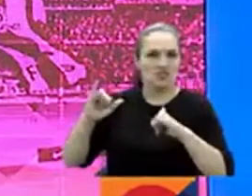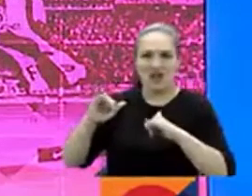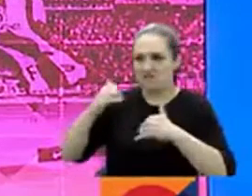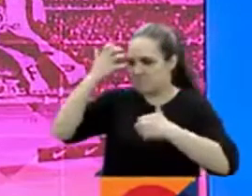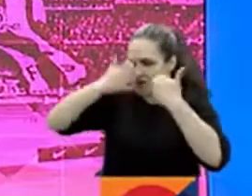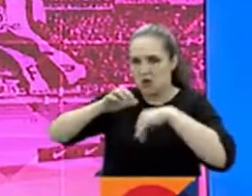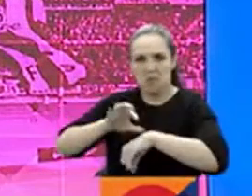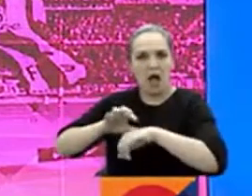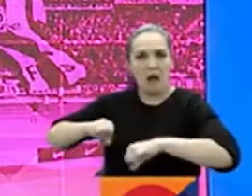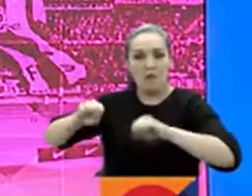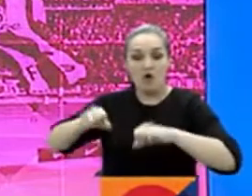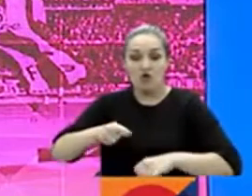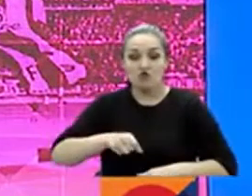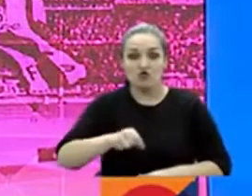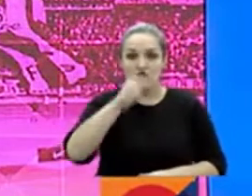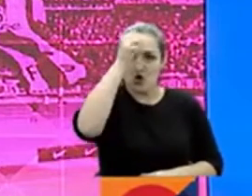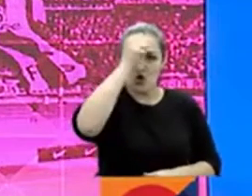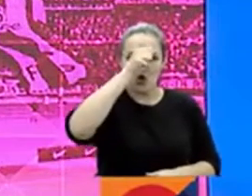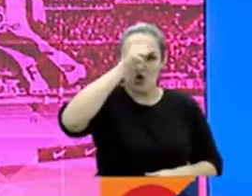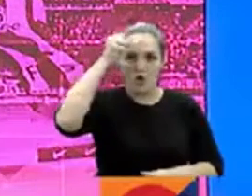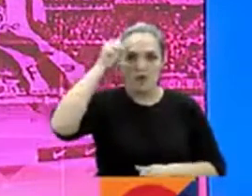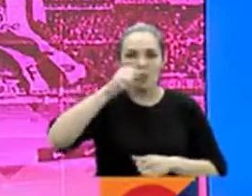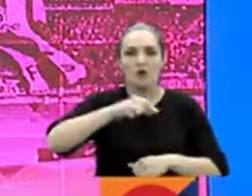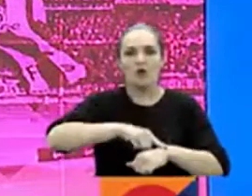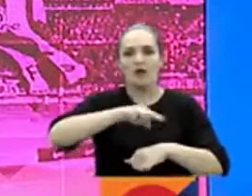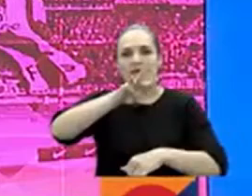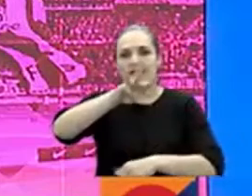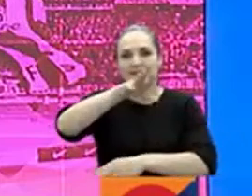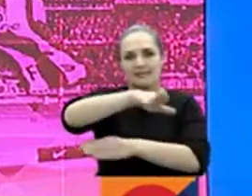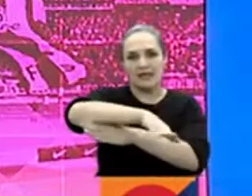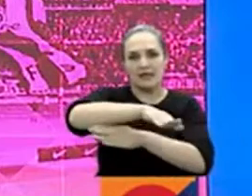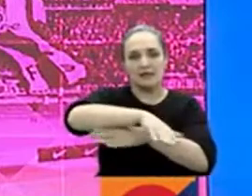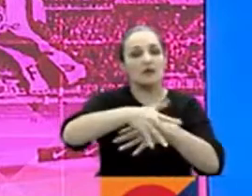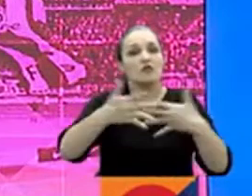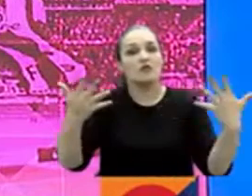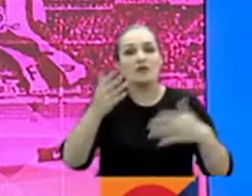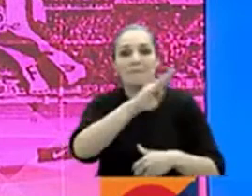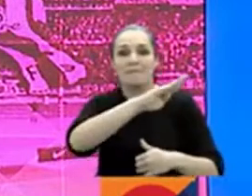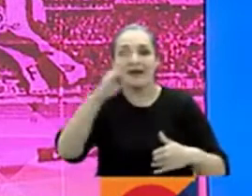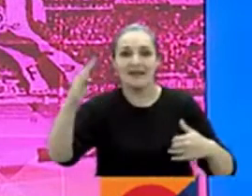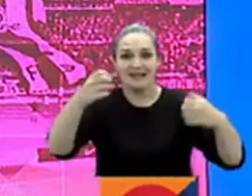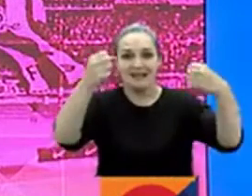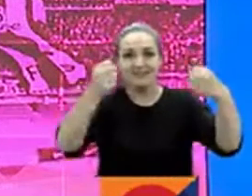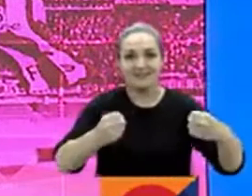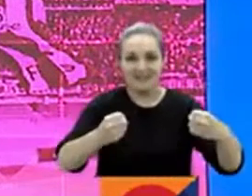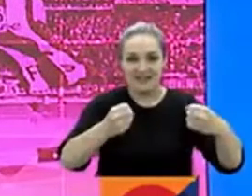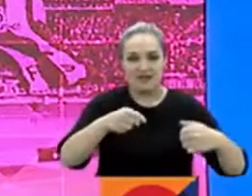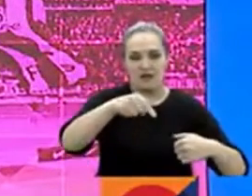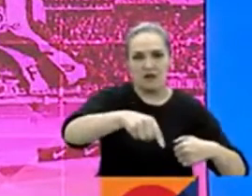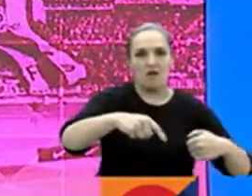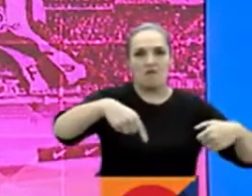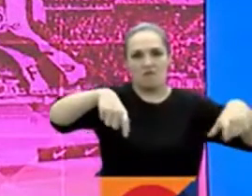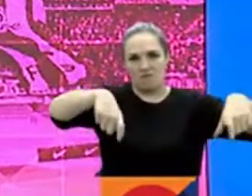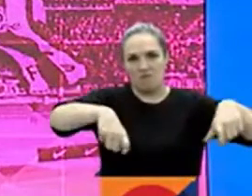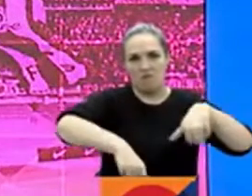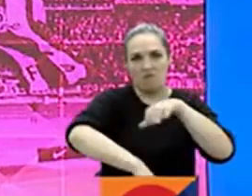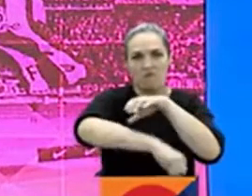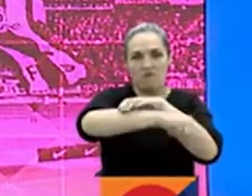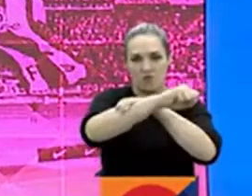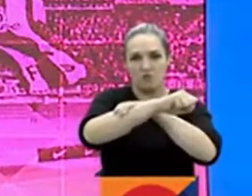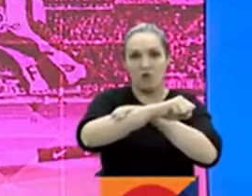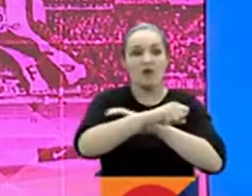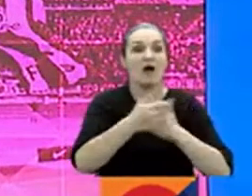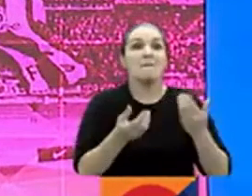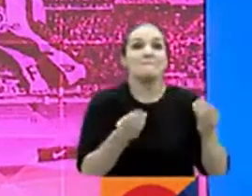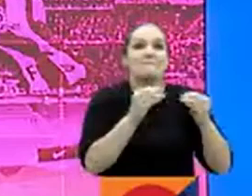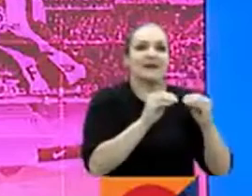en el Estadio Metropolitano de Barranquilla a las 3 de la tarde como nuevo integrante del Junior. El equipo Tiburón le hizo un video de bienvenida